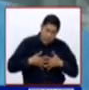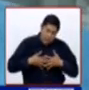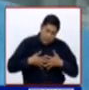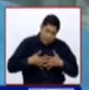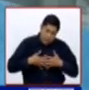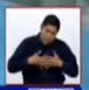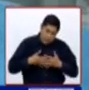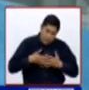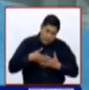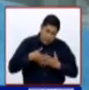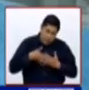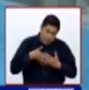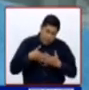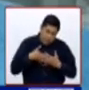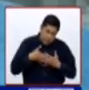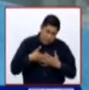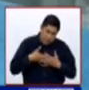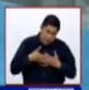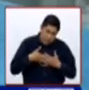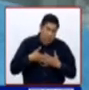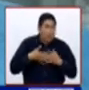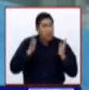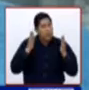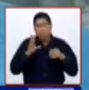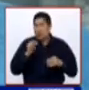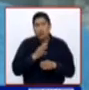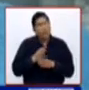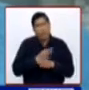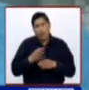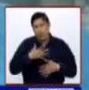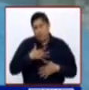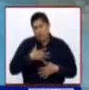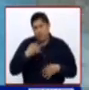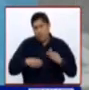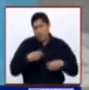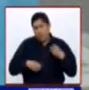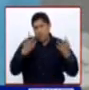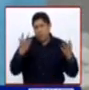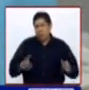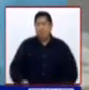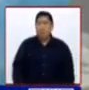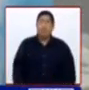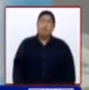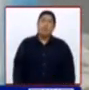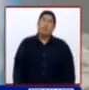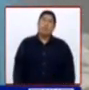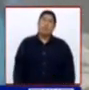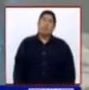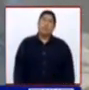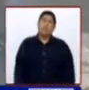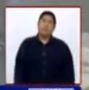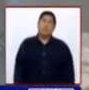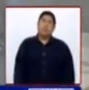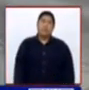que estamos sospechando que en ella no esté funcionando por su problema.